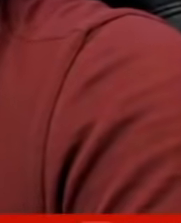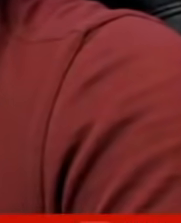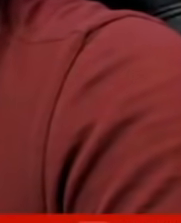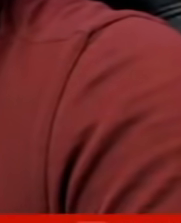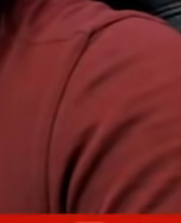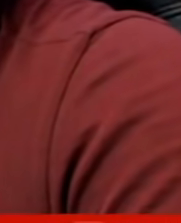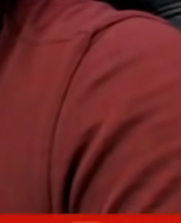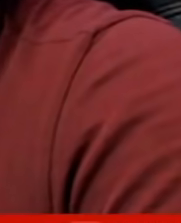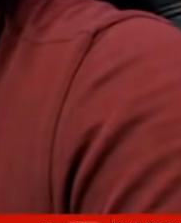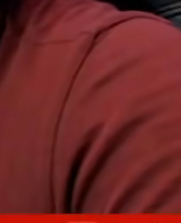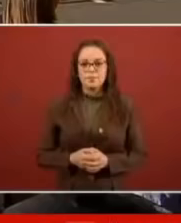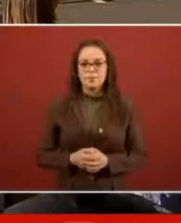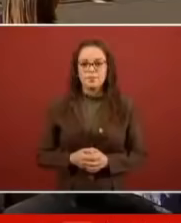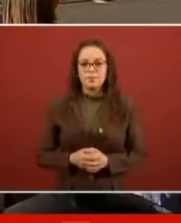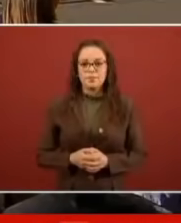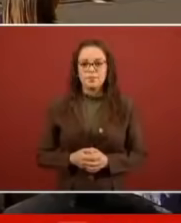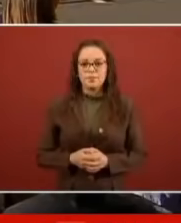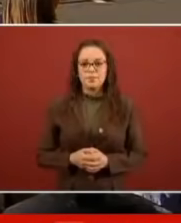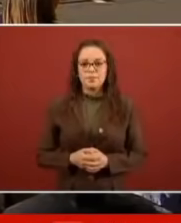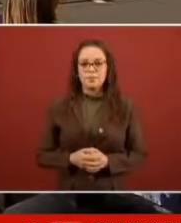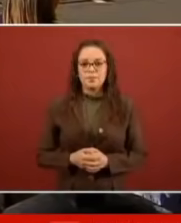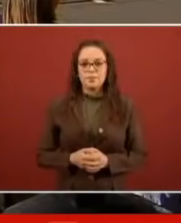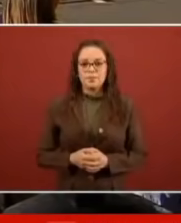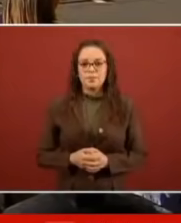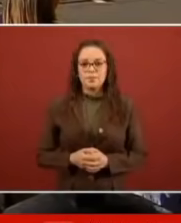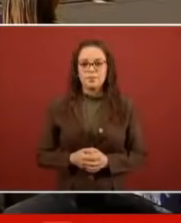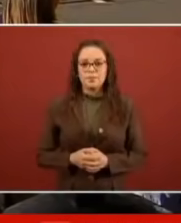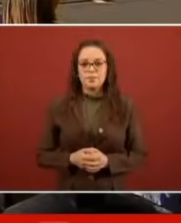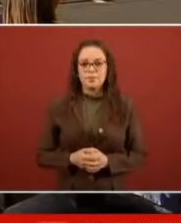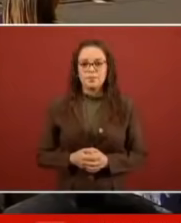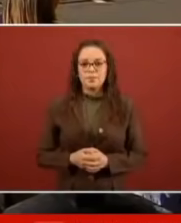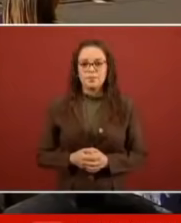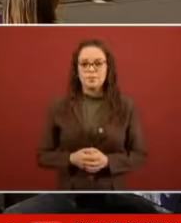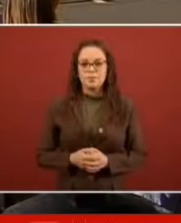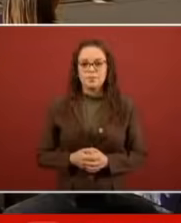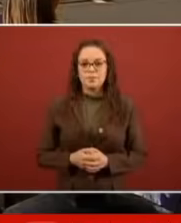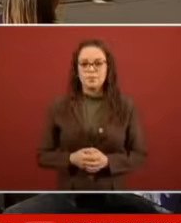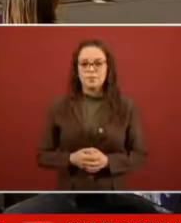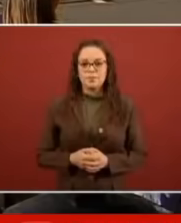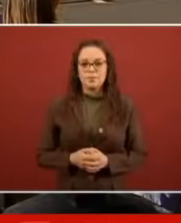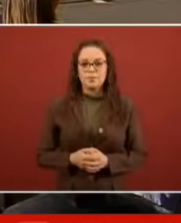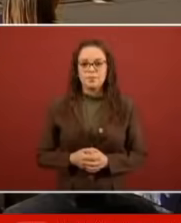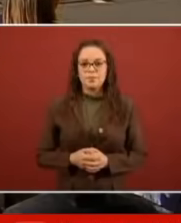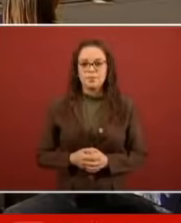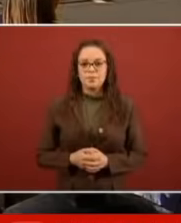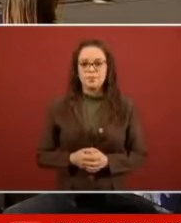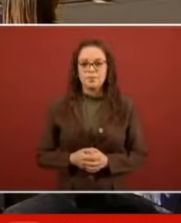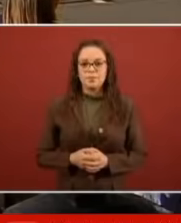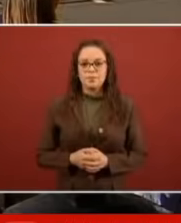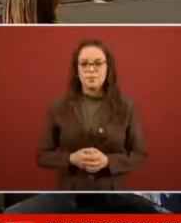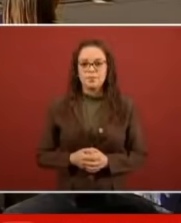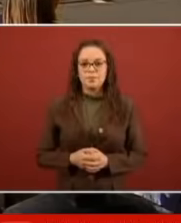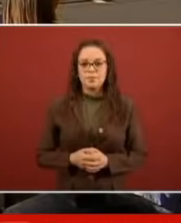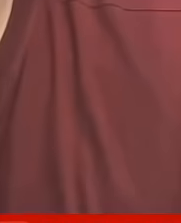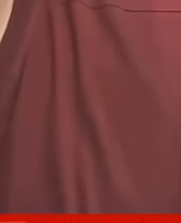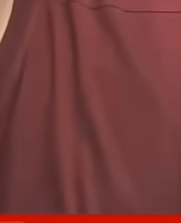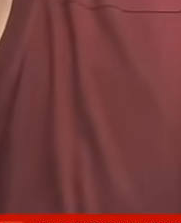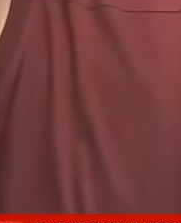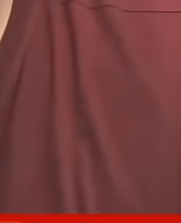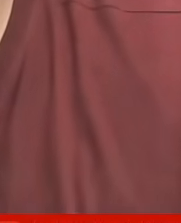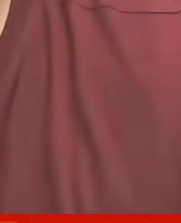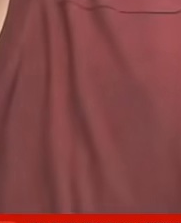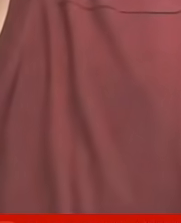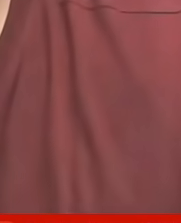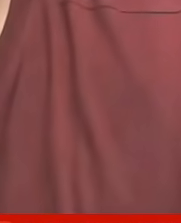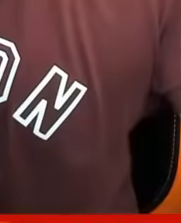Literal, hay vidas en juego que con las indicaciones de este hombre se están salvando, y México está entre los 10 países con